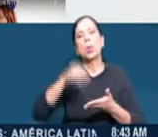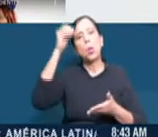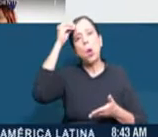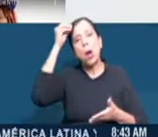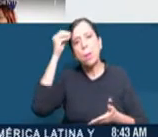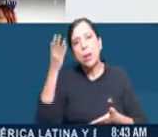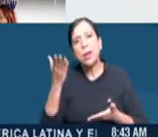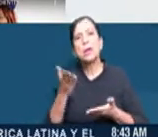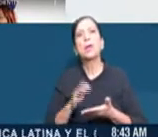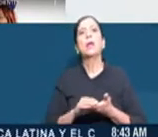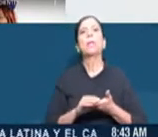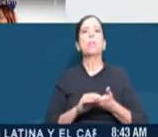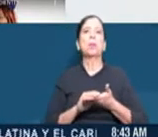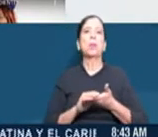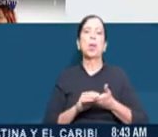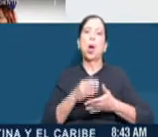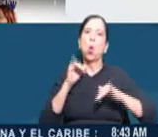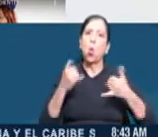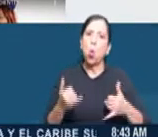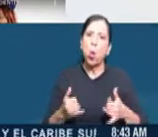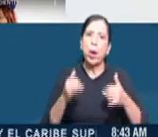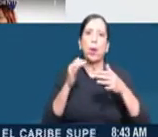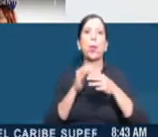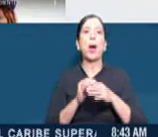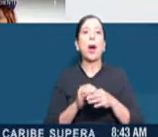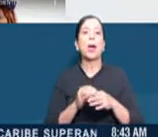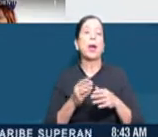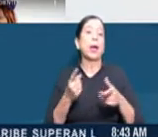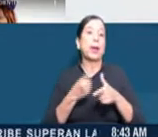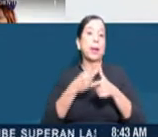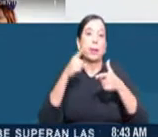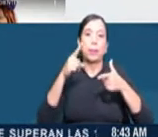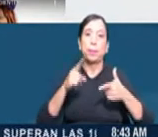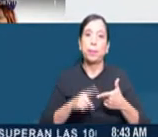familia, en juegos. Entonces, a raíz de